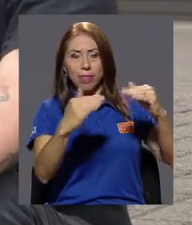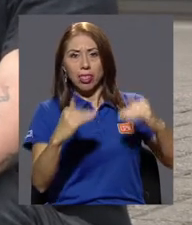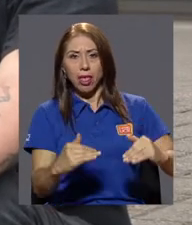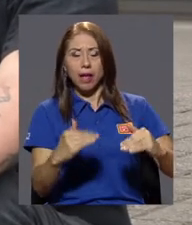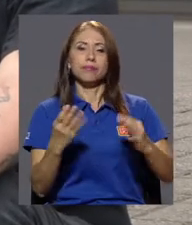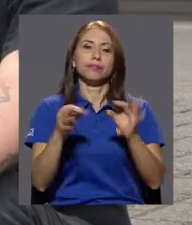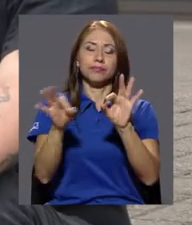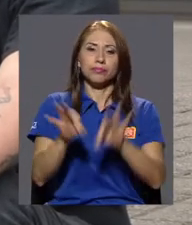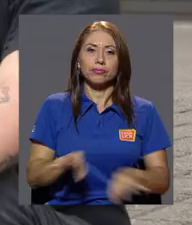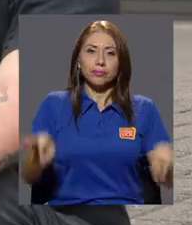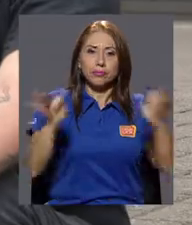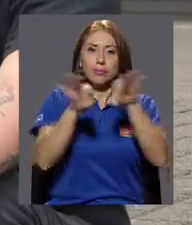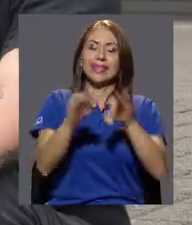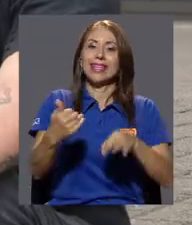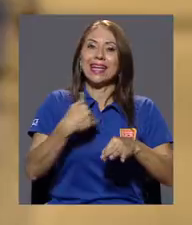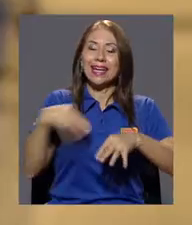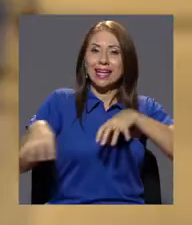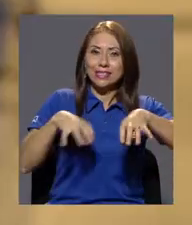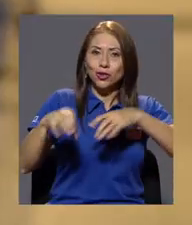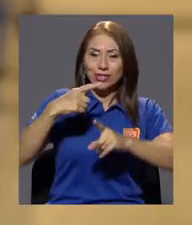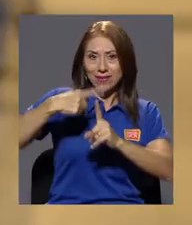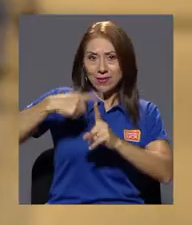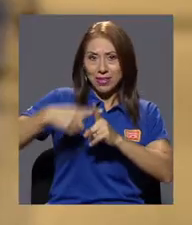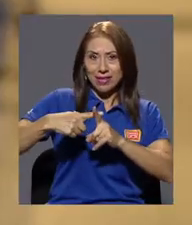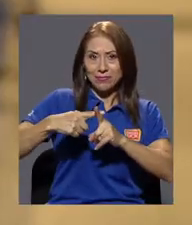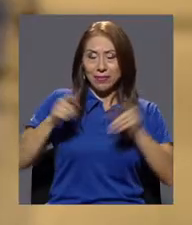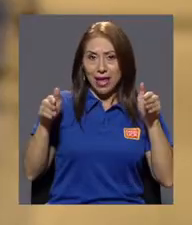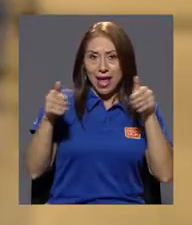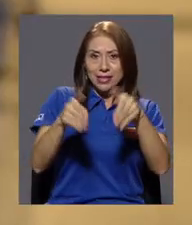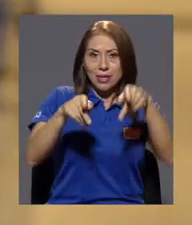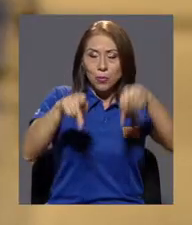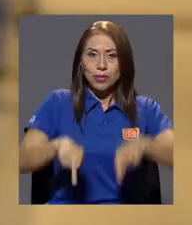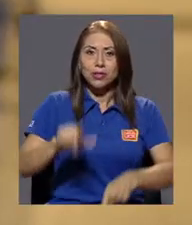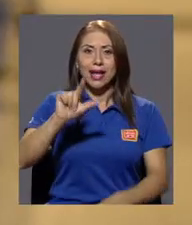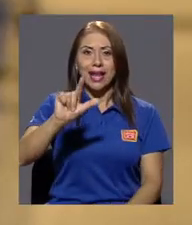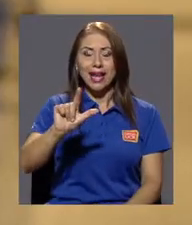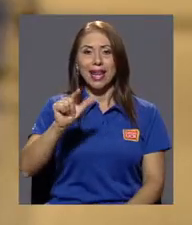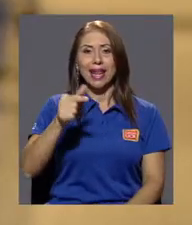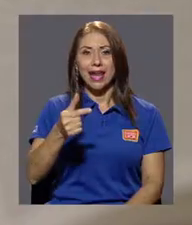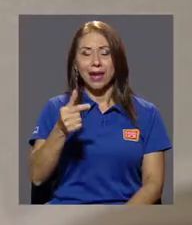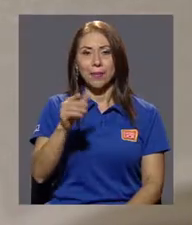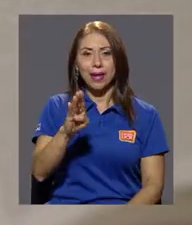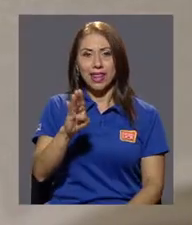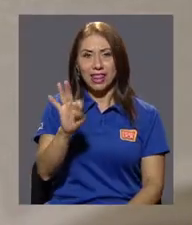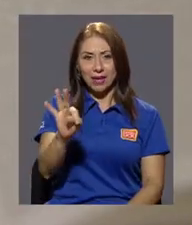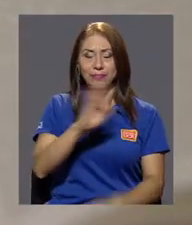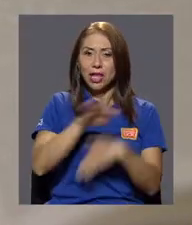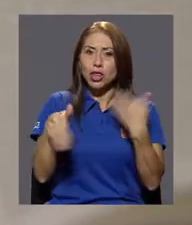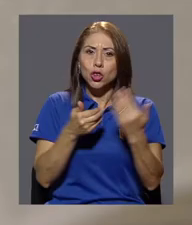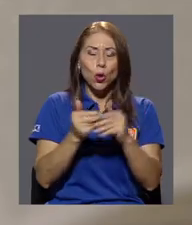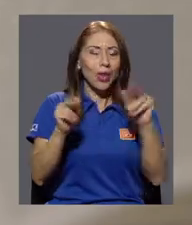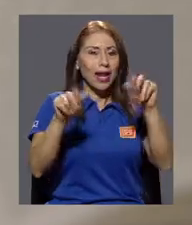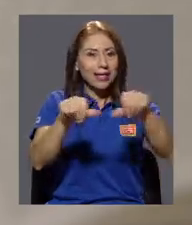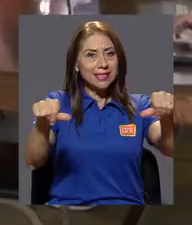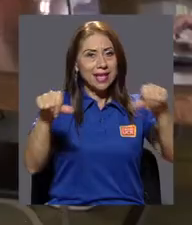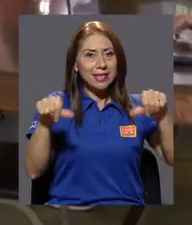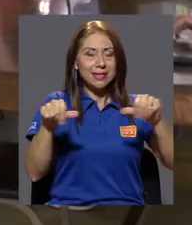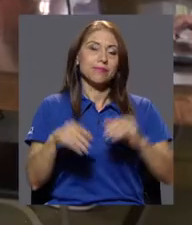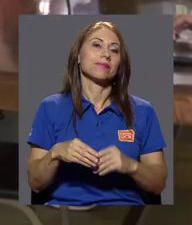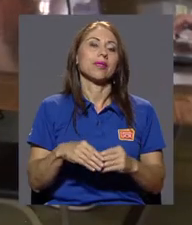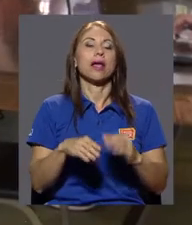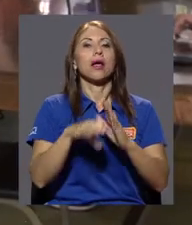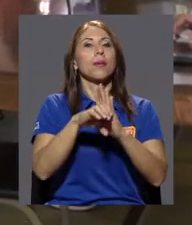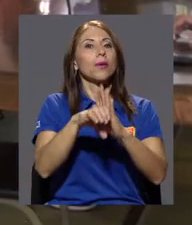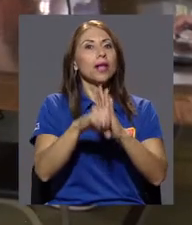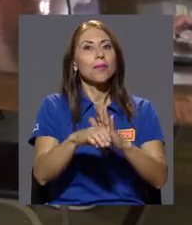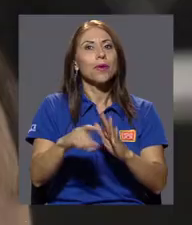Es importante tener acciones afirmativas hacia la población LGBT en todos los sentidos. Recientemente